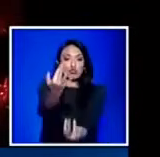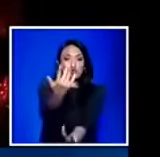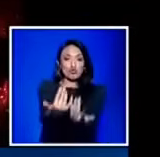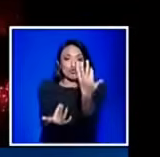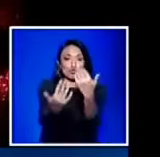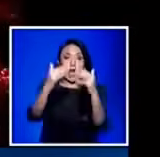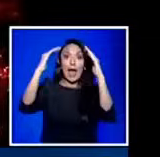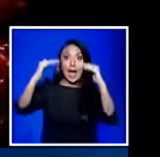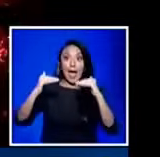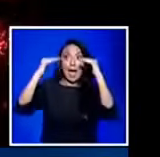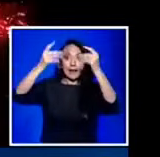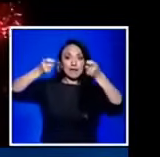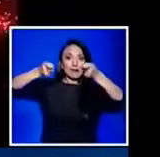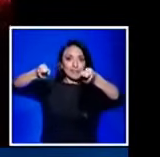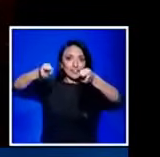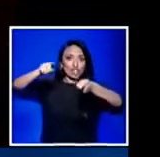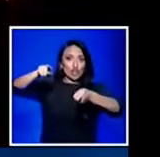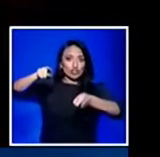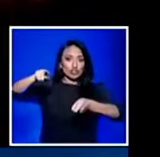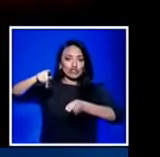hoja.